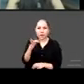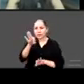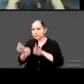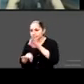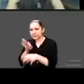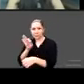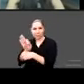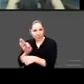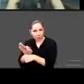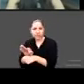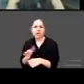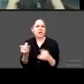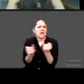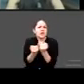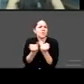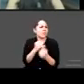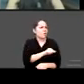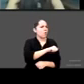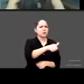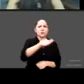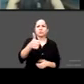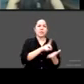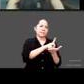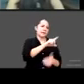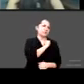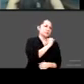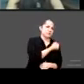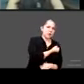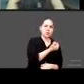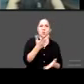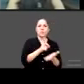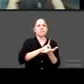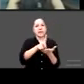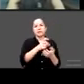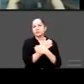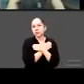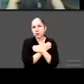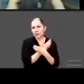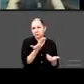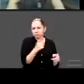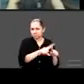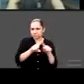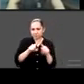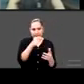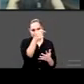a la educación o cualquier otra, digamos, prerrogativa fundamental del Estado mexicano para cambiar la